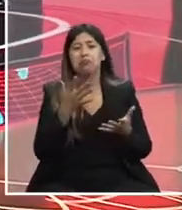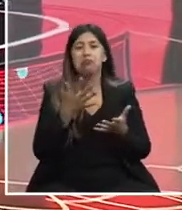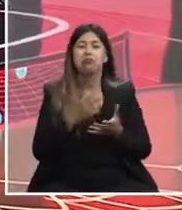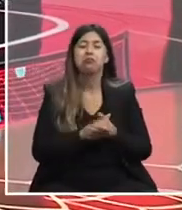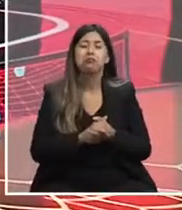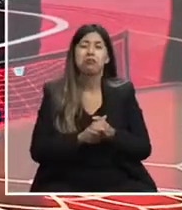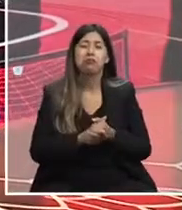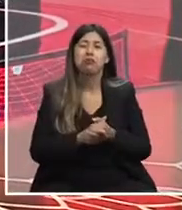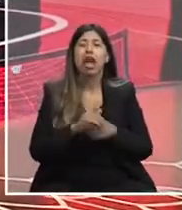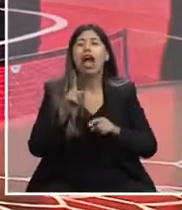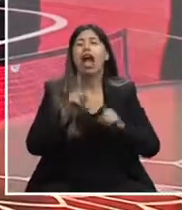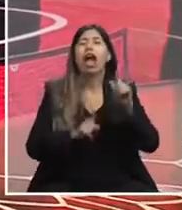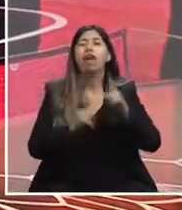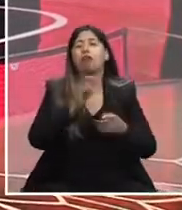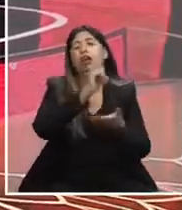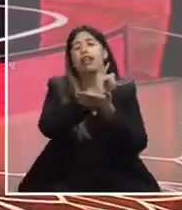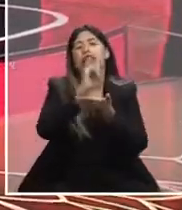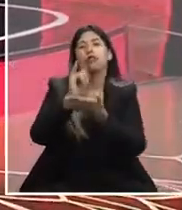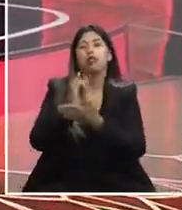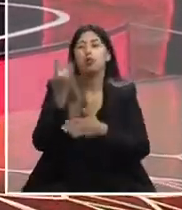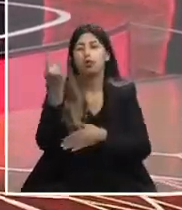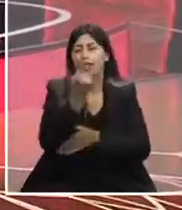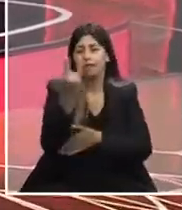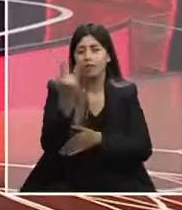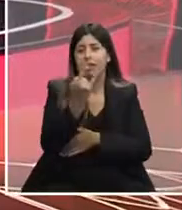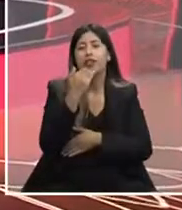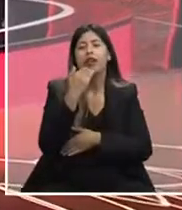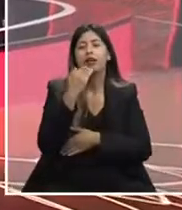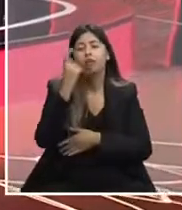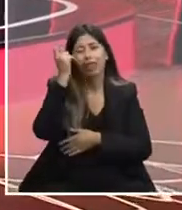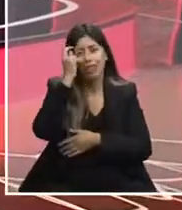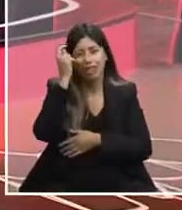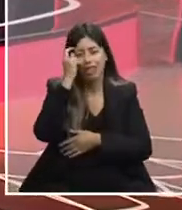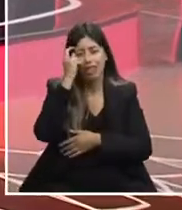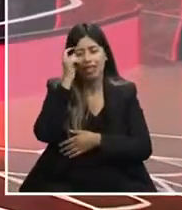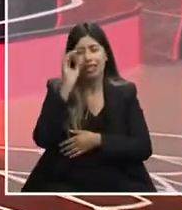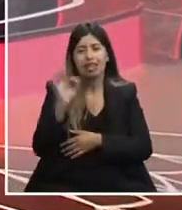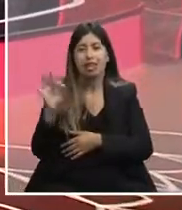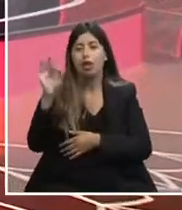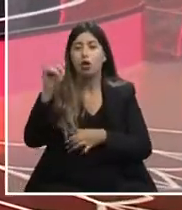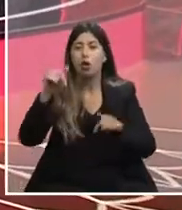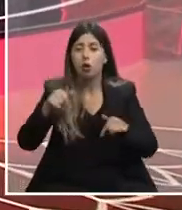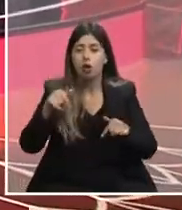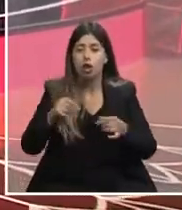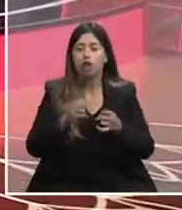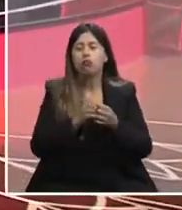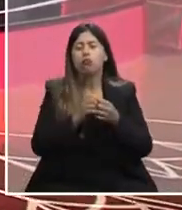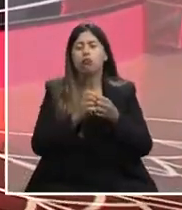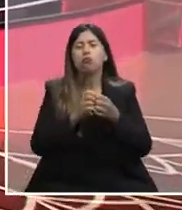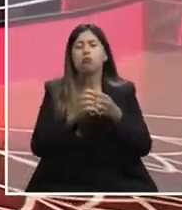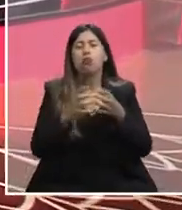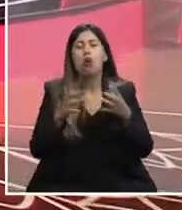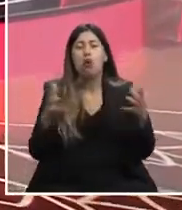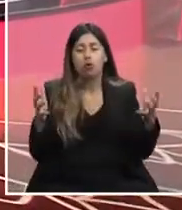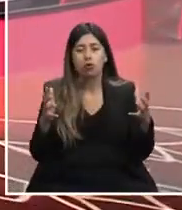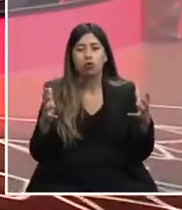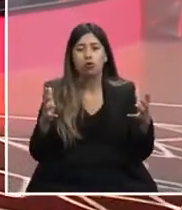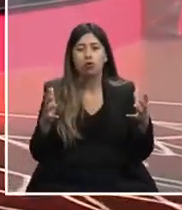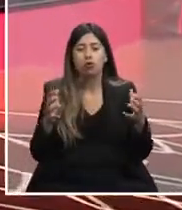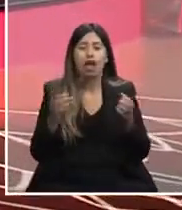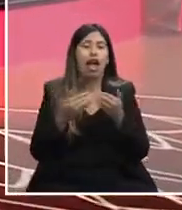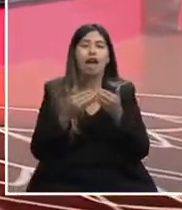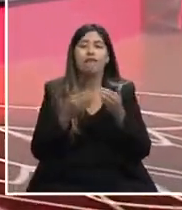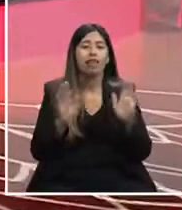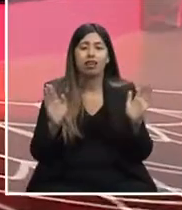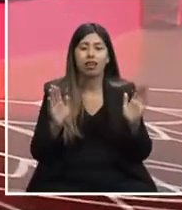de instituciones universitarias y de tesis de grado. Hoy día hay una cantidad enorme de cosas abiertas